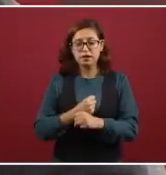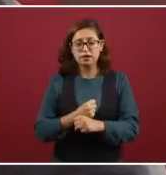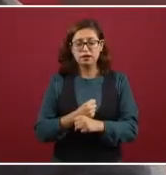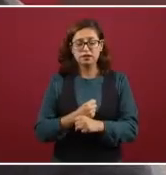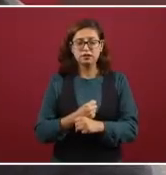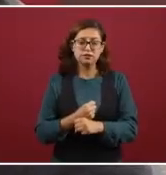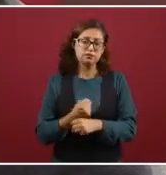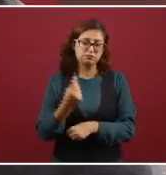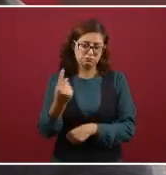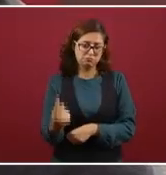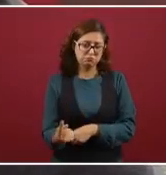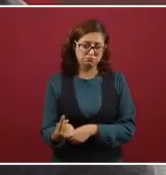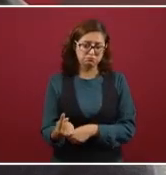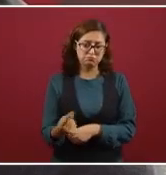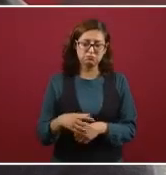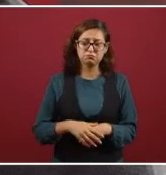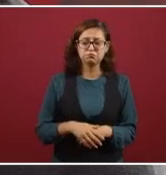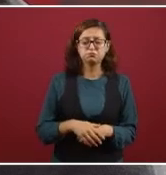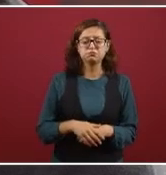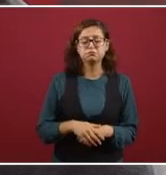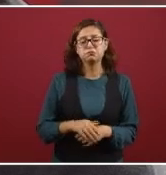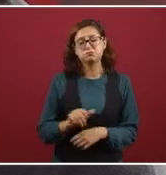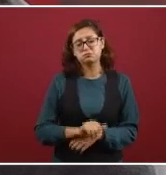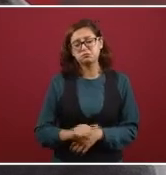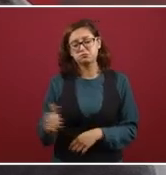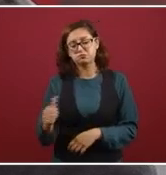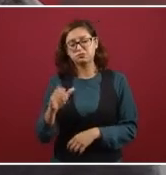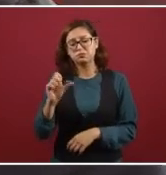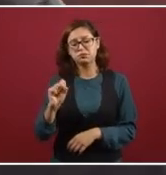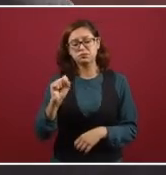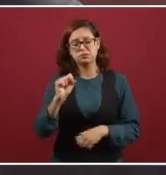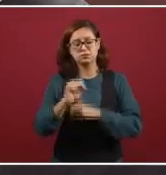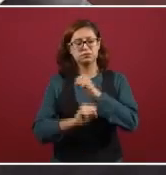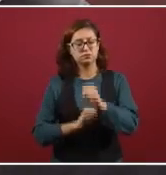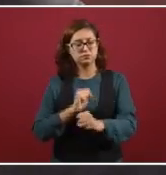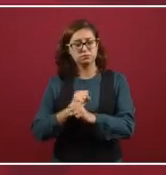la más pequeña, y la otra de 60 años de edad.